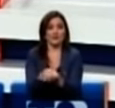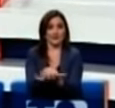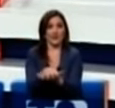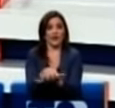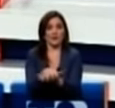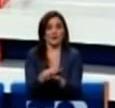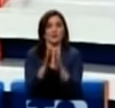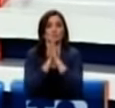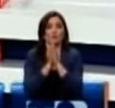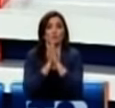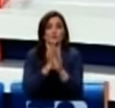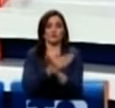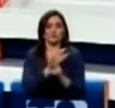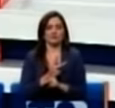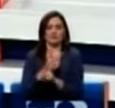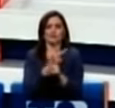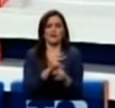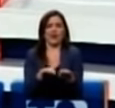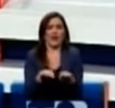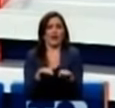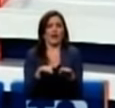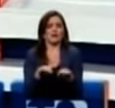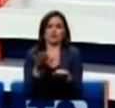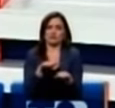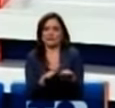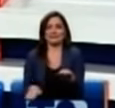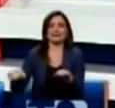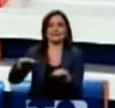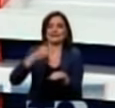por favor, le pedimos que tome las precauciones para evitar congestión vehicular.